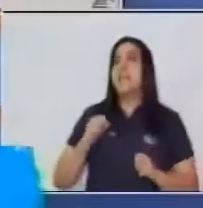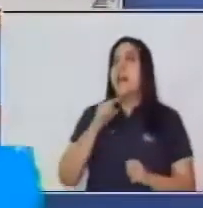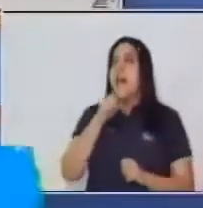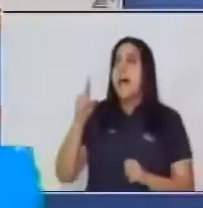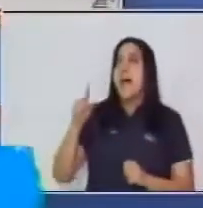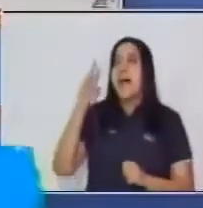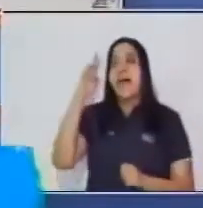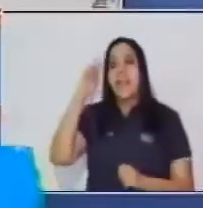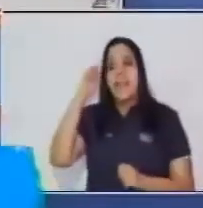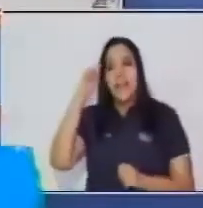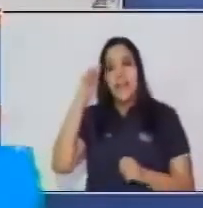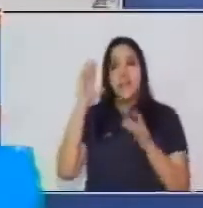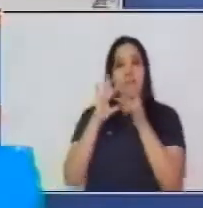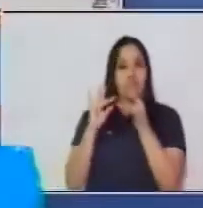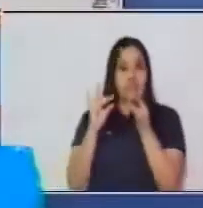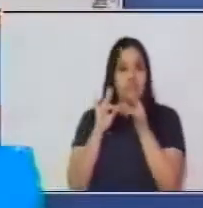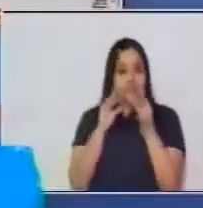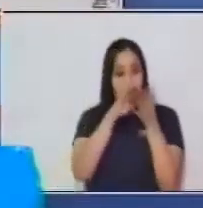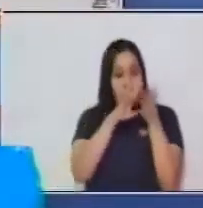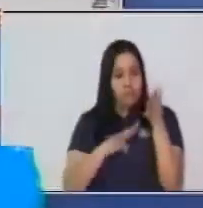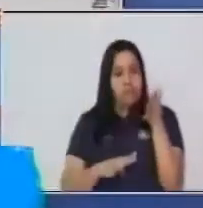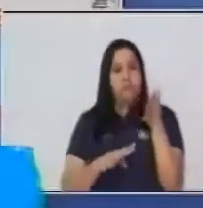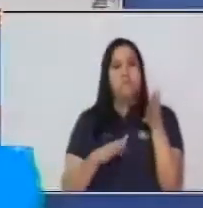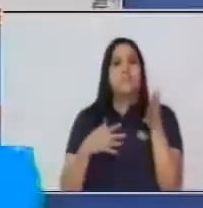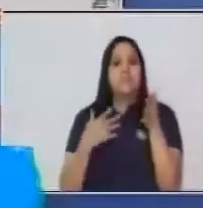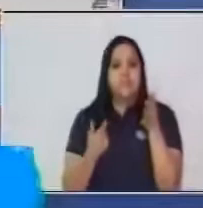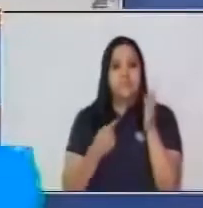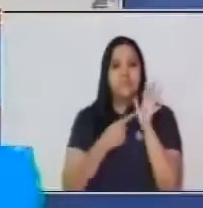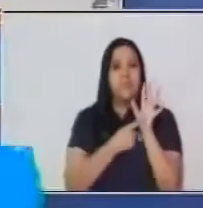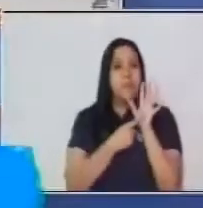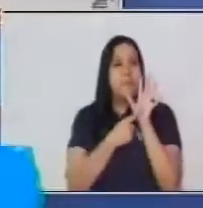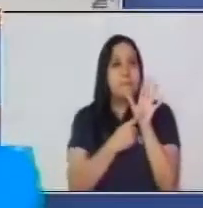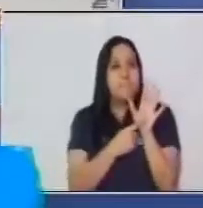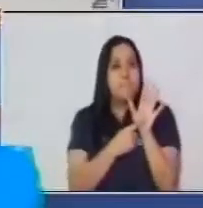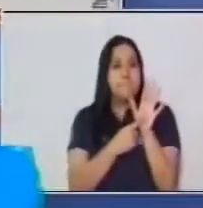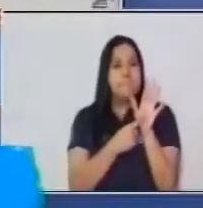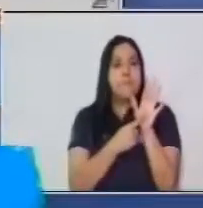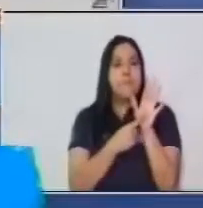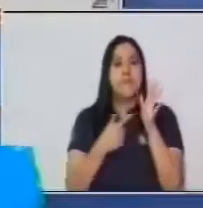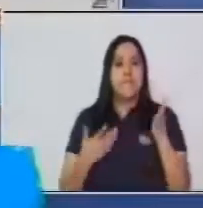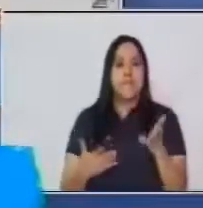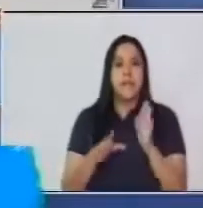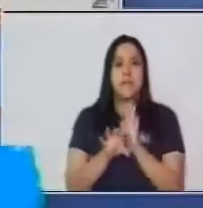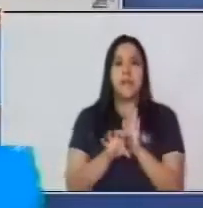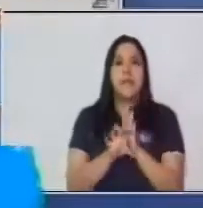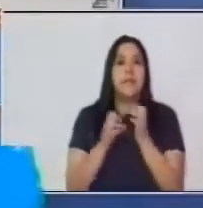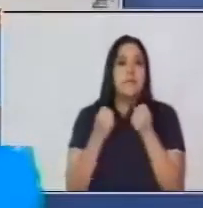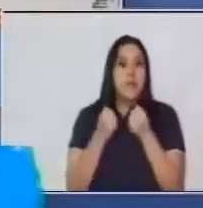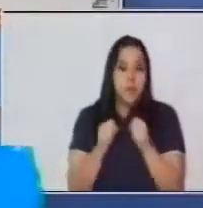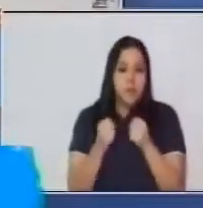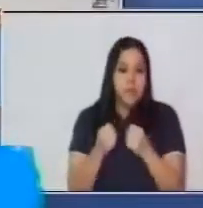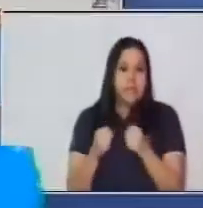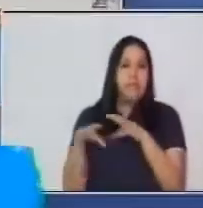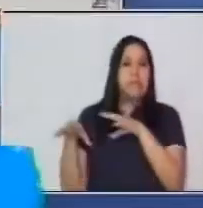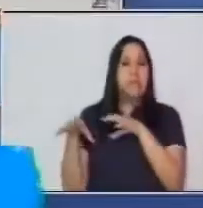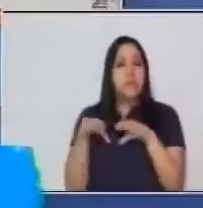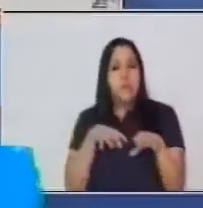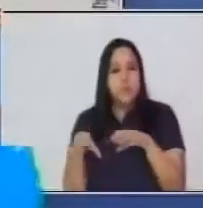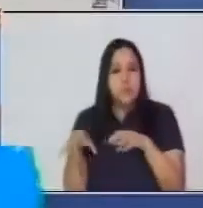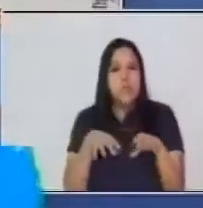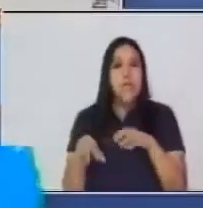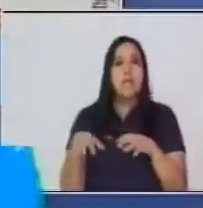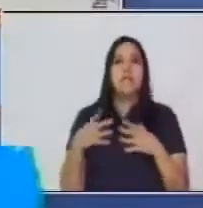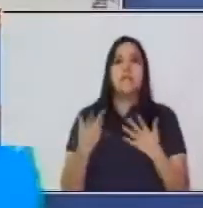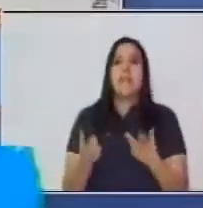nuevamente el texto narrativo, nos va a transmitir hechos, sucesos, pero a